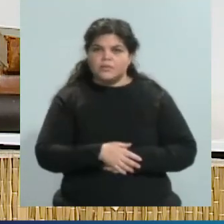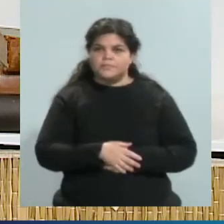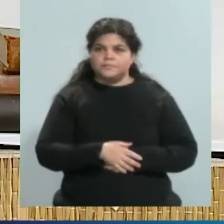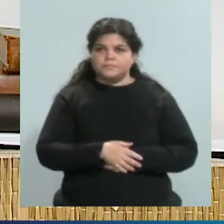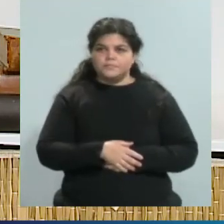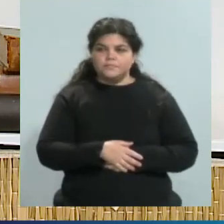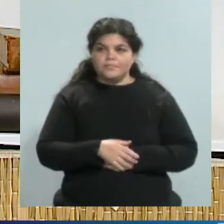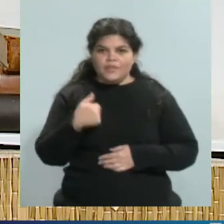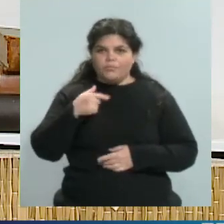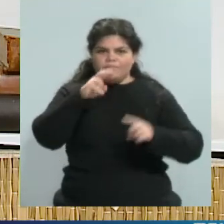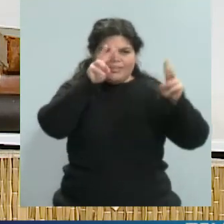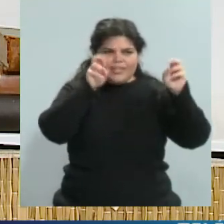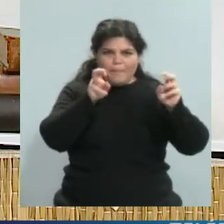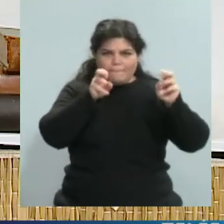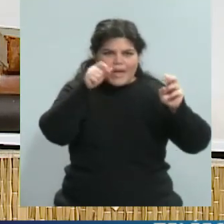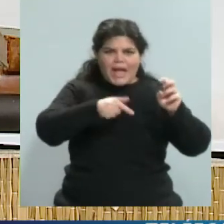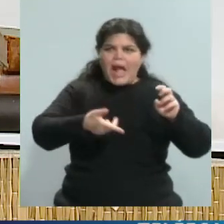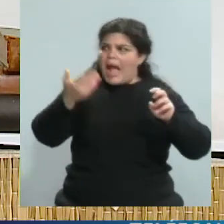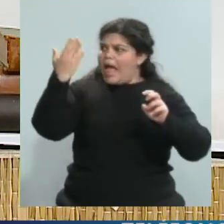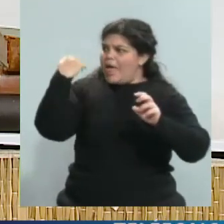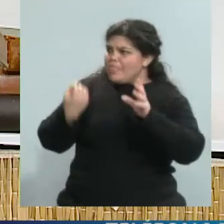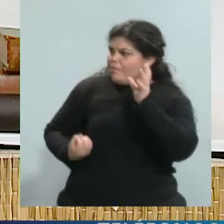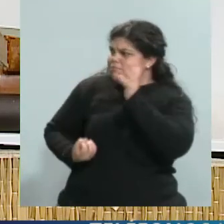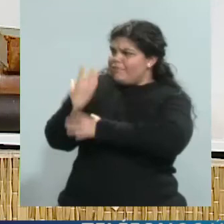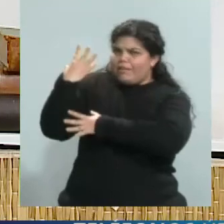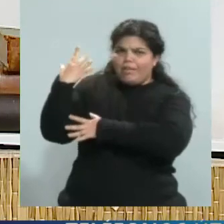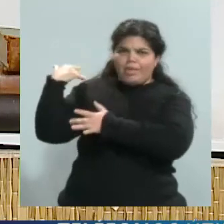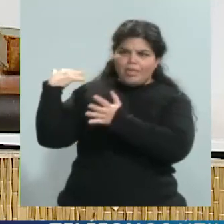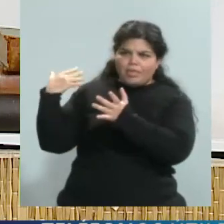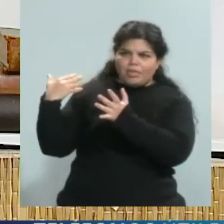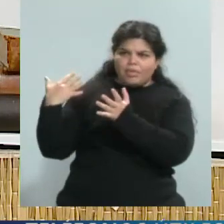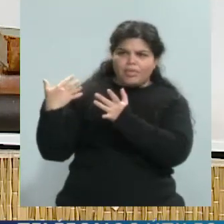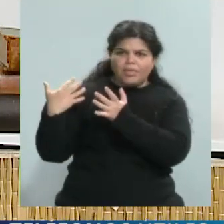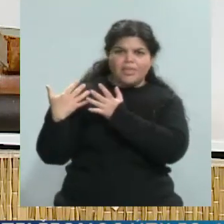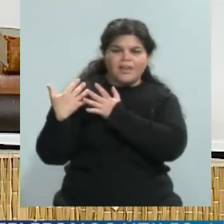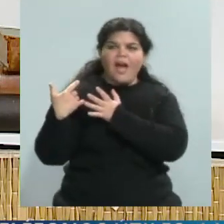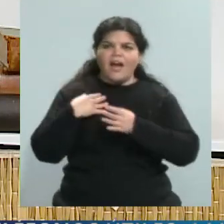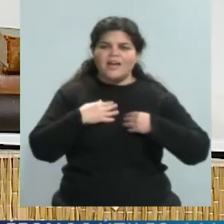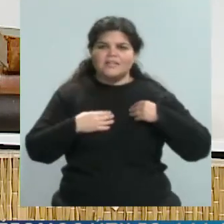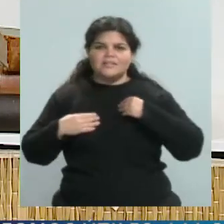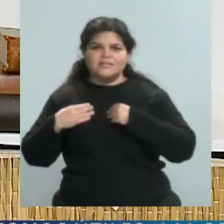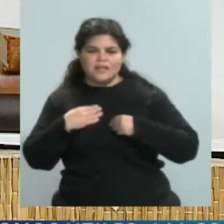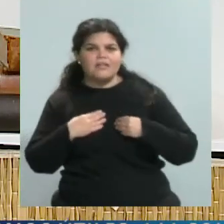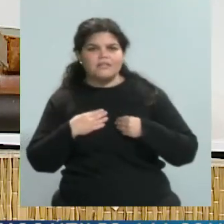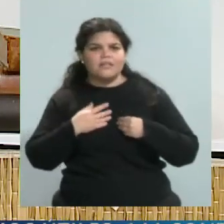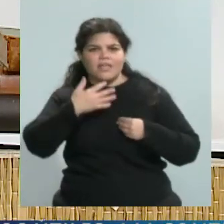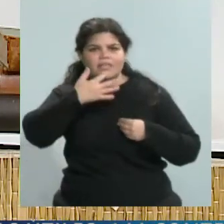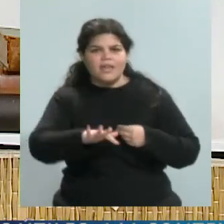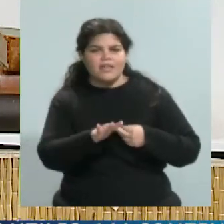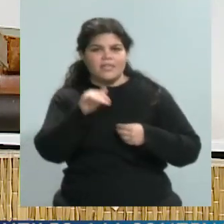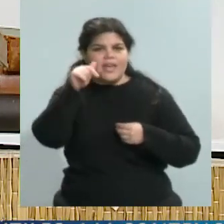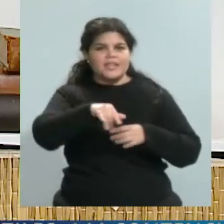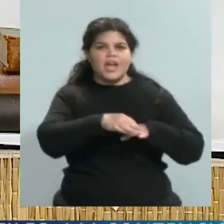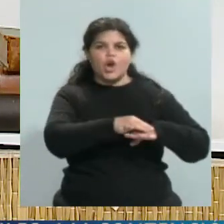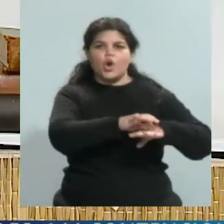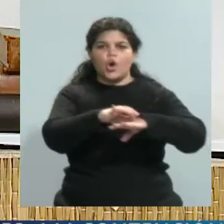ya se nos viene planteando desde hace tiempo y me parecía muy interesante la posibilidad de hablar con usted para entender lo que significa el coaching de vida y